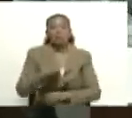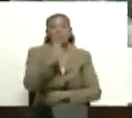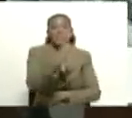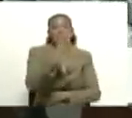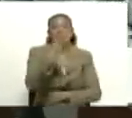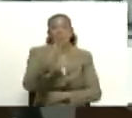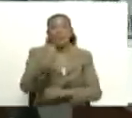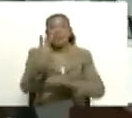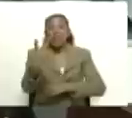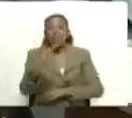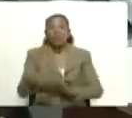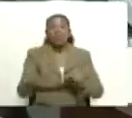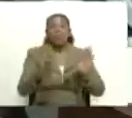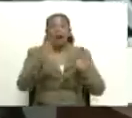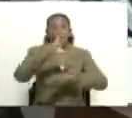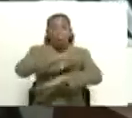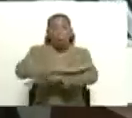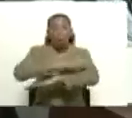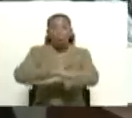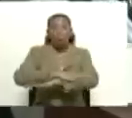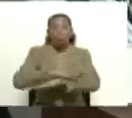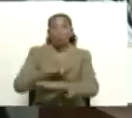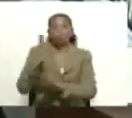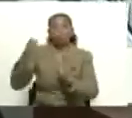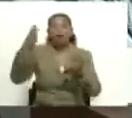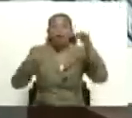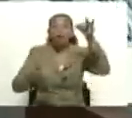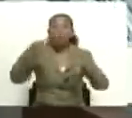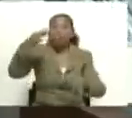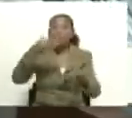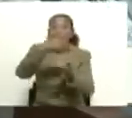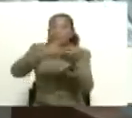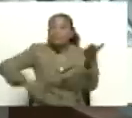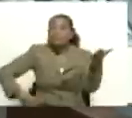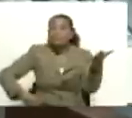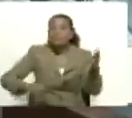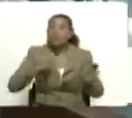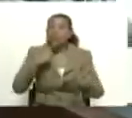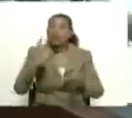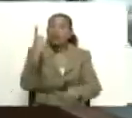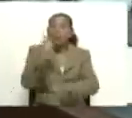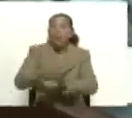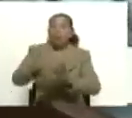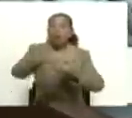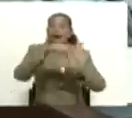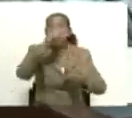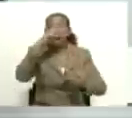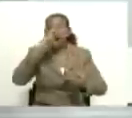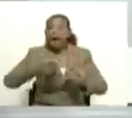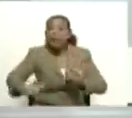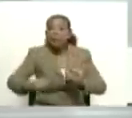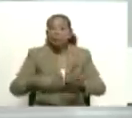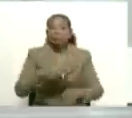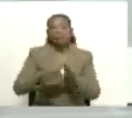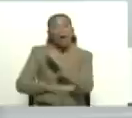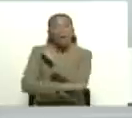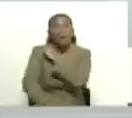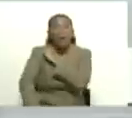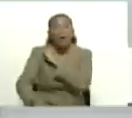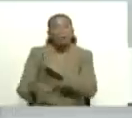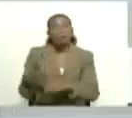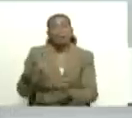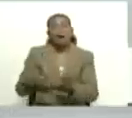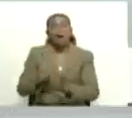132 del Código Penal. Ahí aparece tipificado con las penas que les corresponde por traición a la